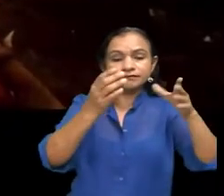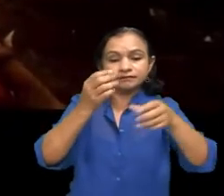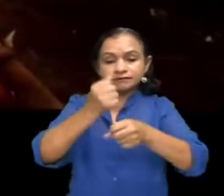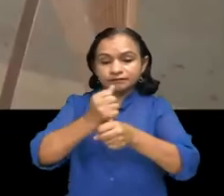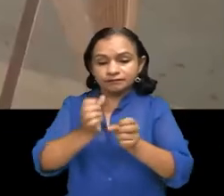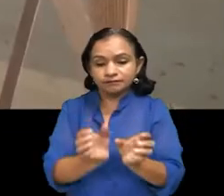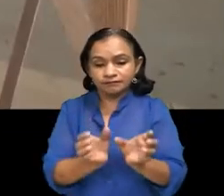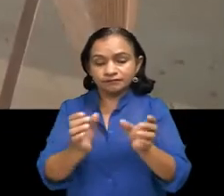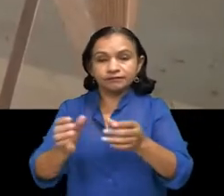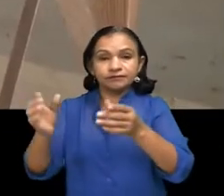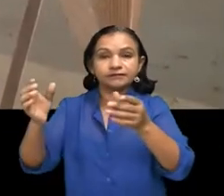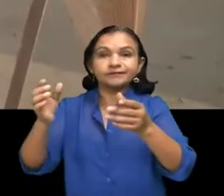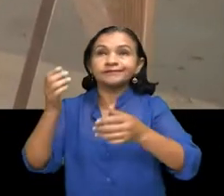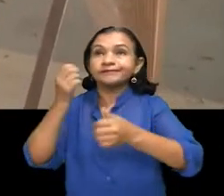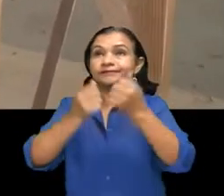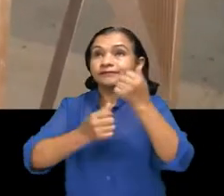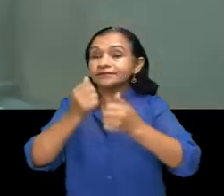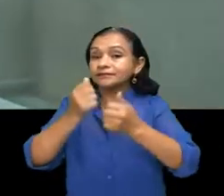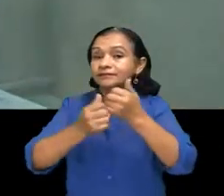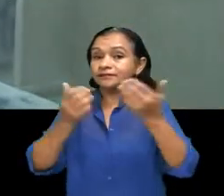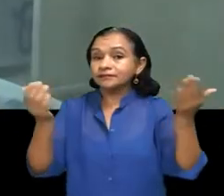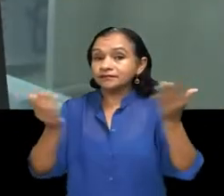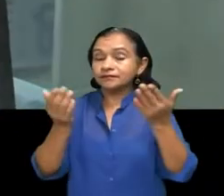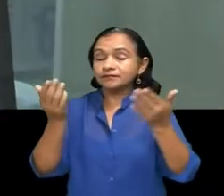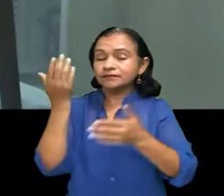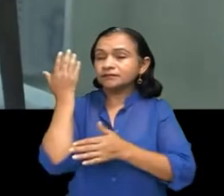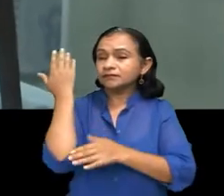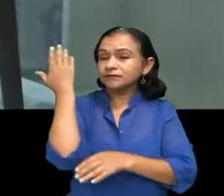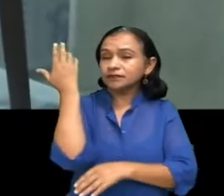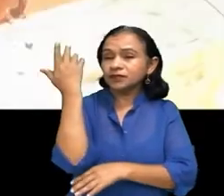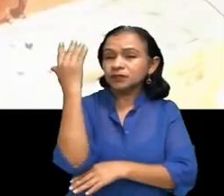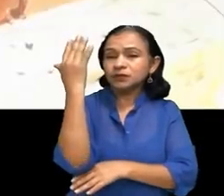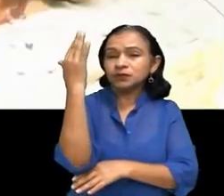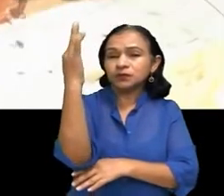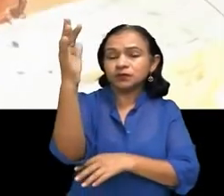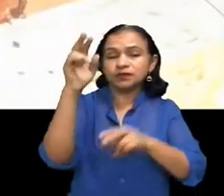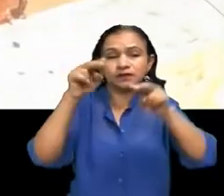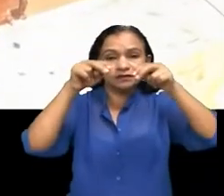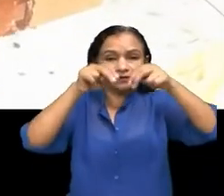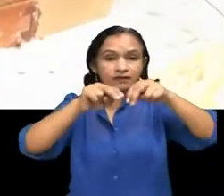artesanales, afectándose increíblemente los bosques y el medio ambiente.